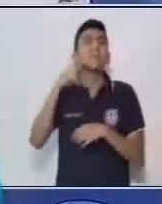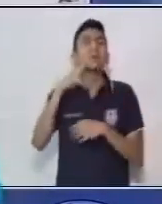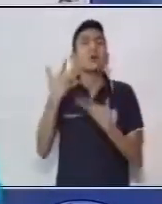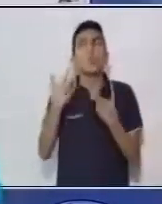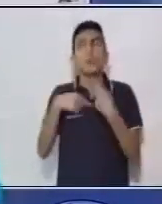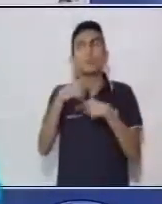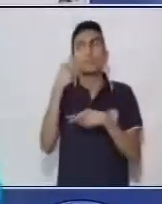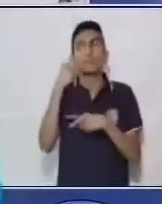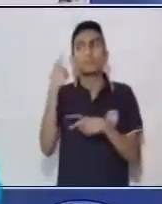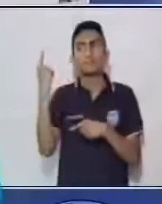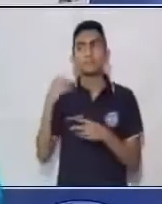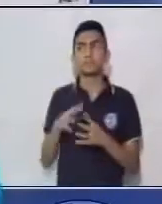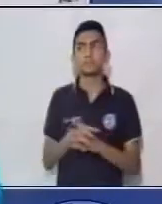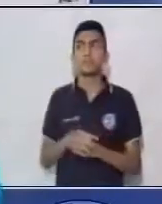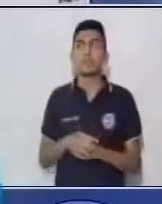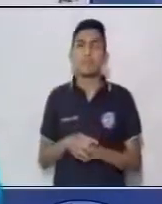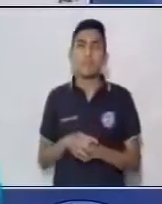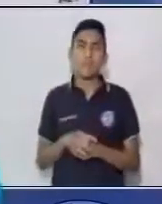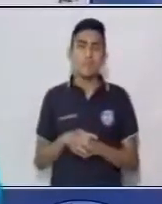Excelente, estaba.